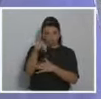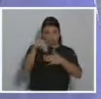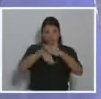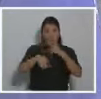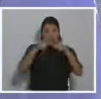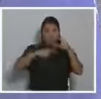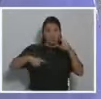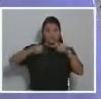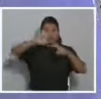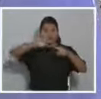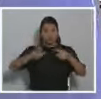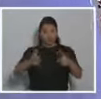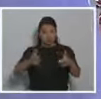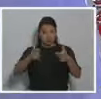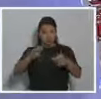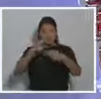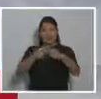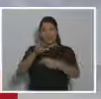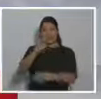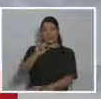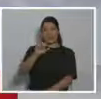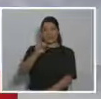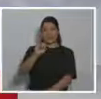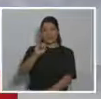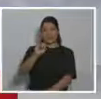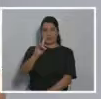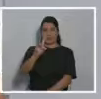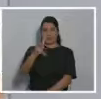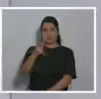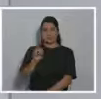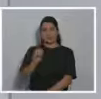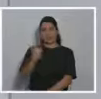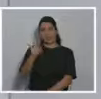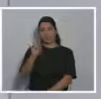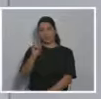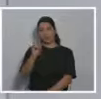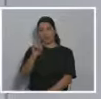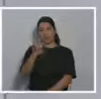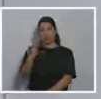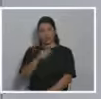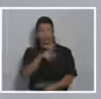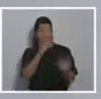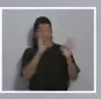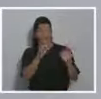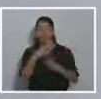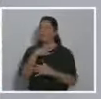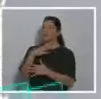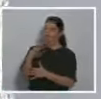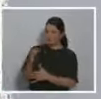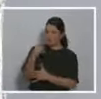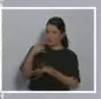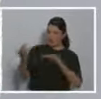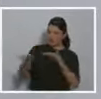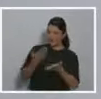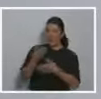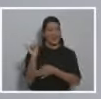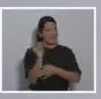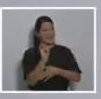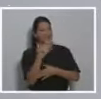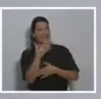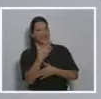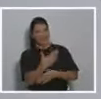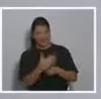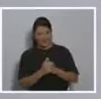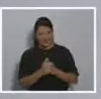de la Fortuna, don Isidro Torres Agüero. Don Isidro, ¿cómo está? Mucho gusto, Barbile. Mucho gusto, Barbile. Ah, igual, muchas gracias, don